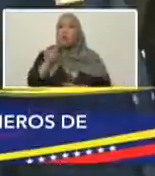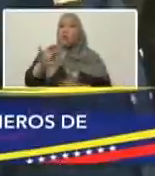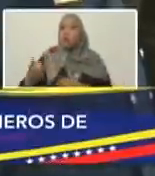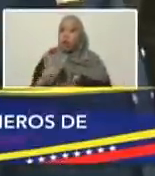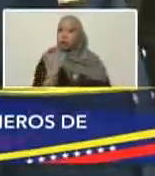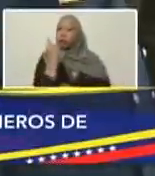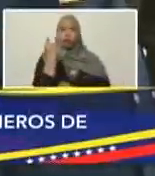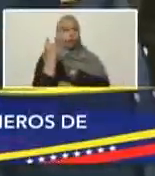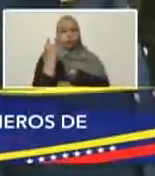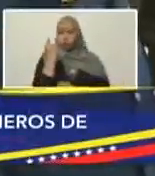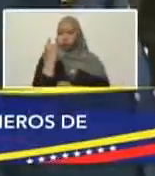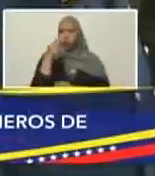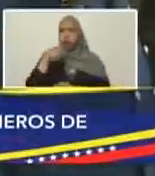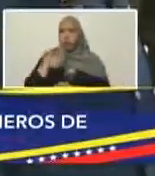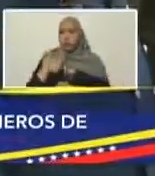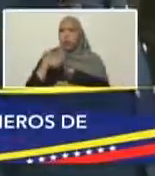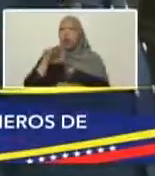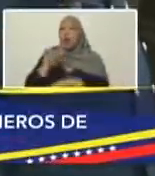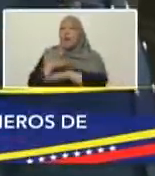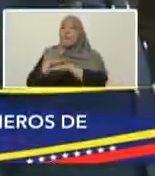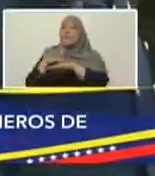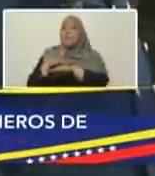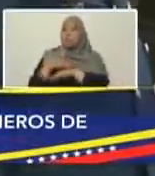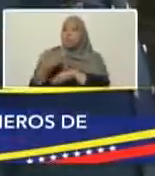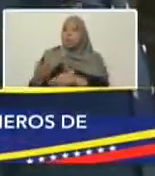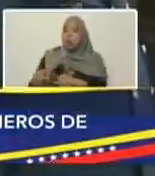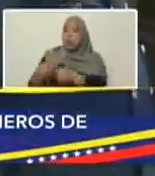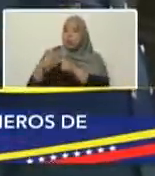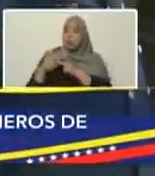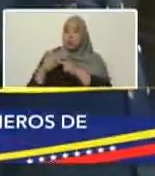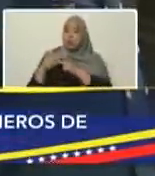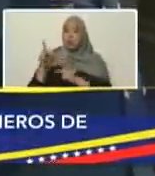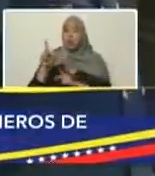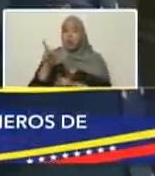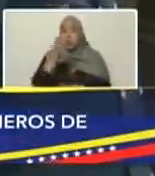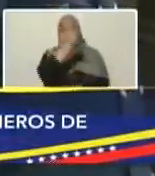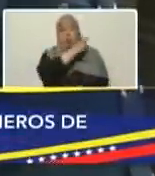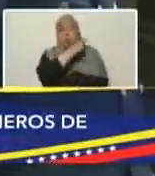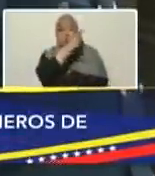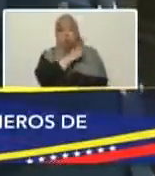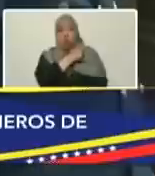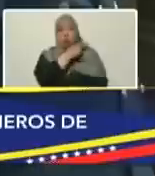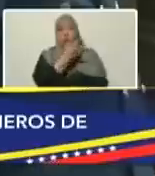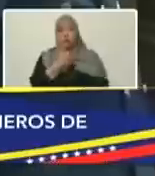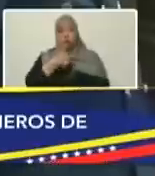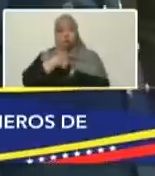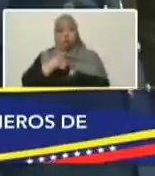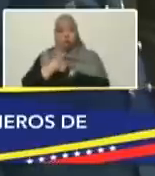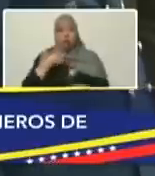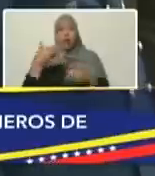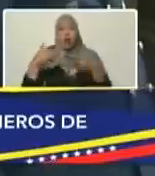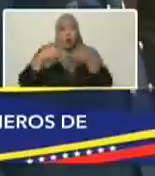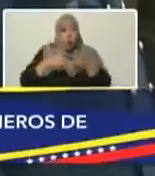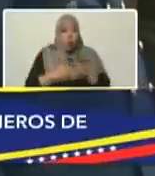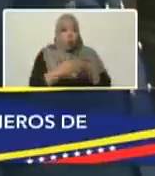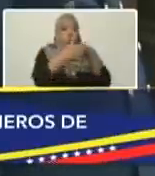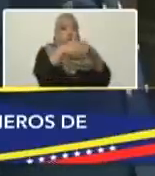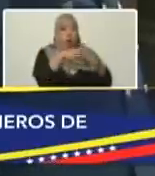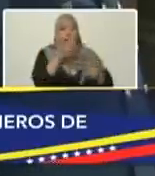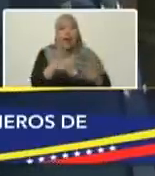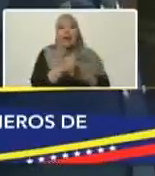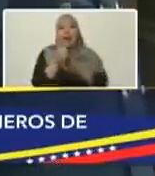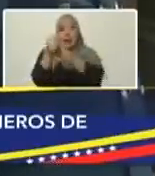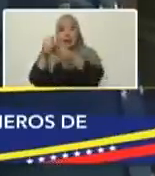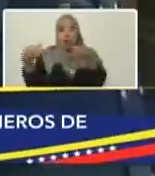Mi comandante jefe, permiso para recibir el grado de coronel y capitán de navío de la